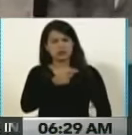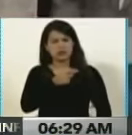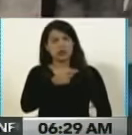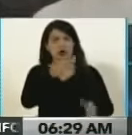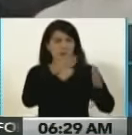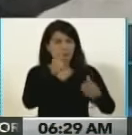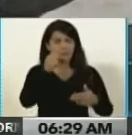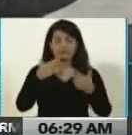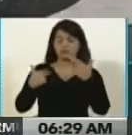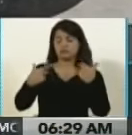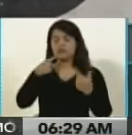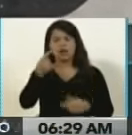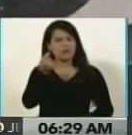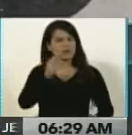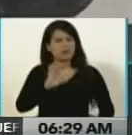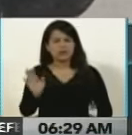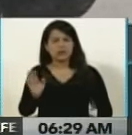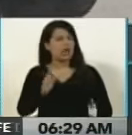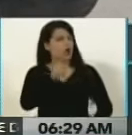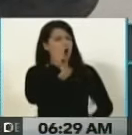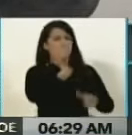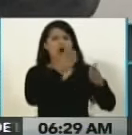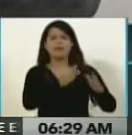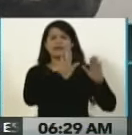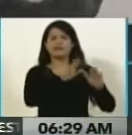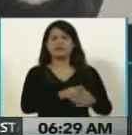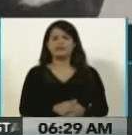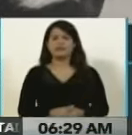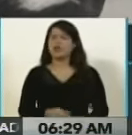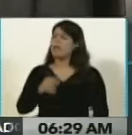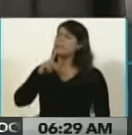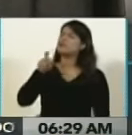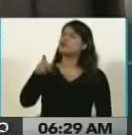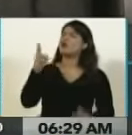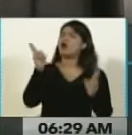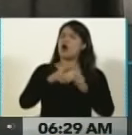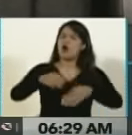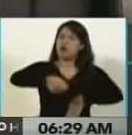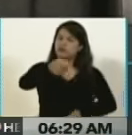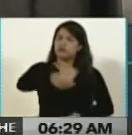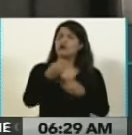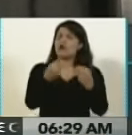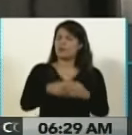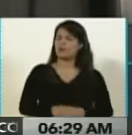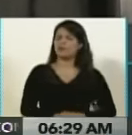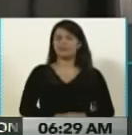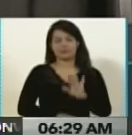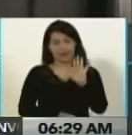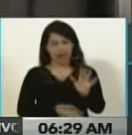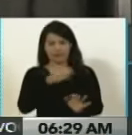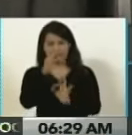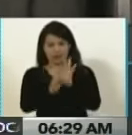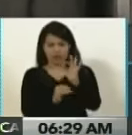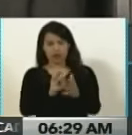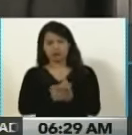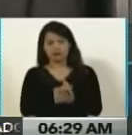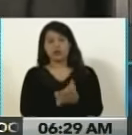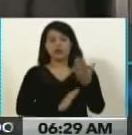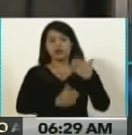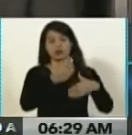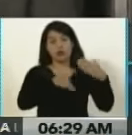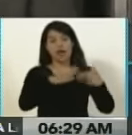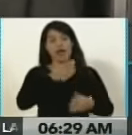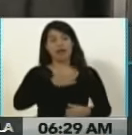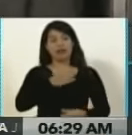ser la persona que fue siempre. Pues. ¿Cómo lo conoció usted? Bueno, lo conocí precisamente porque una vez que... Primero no